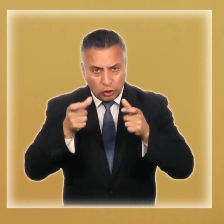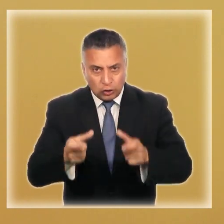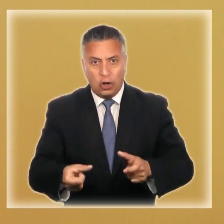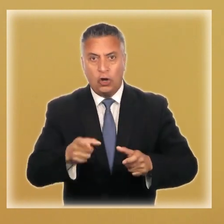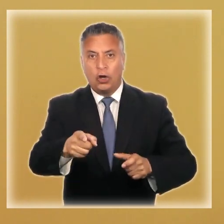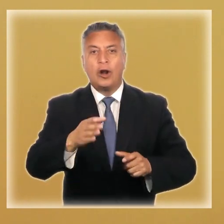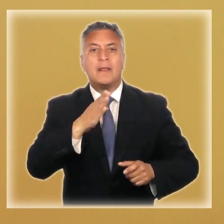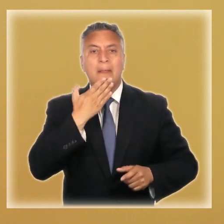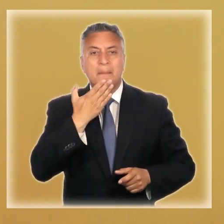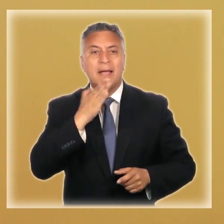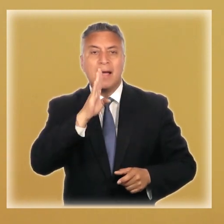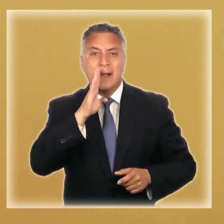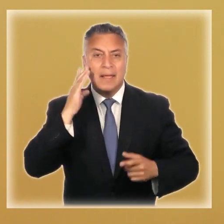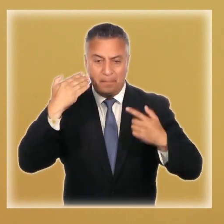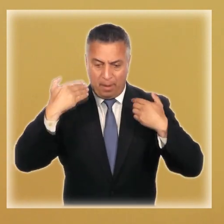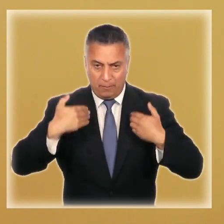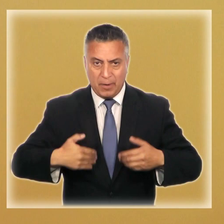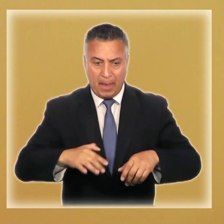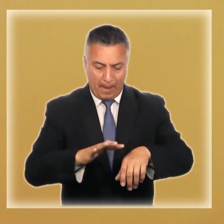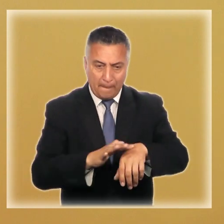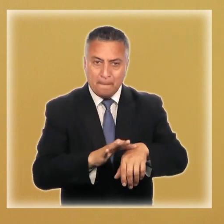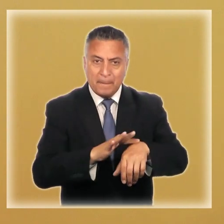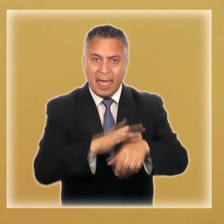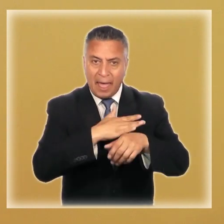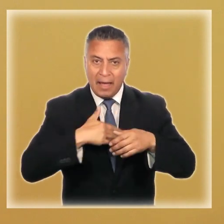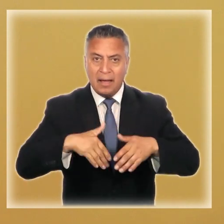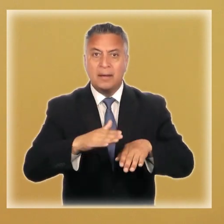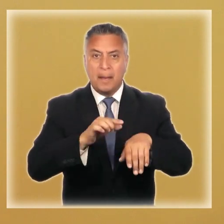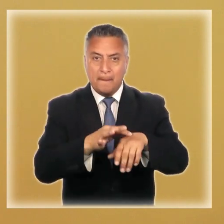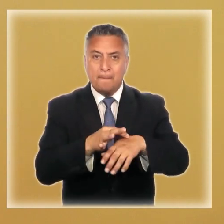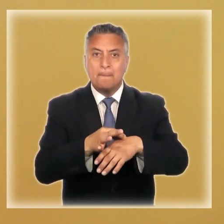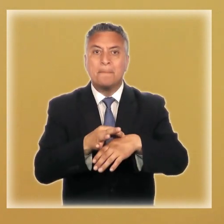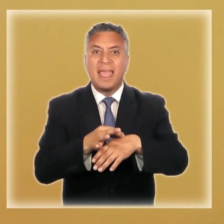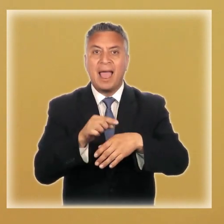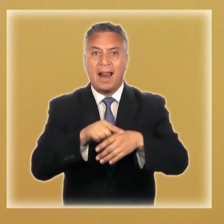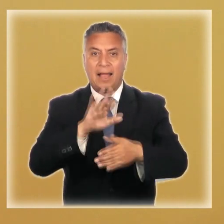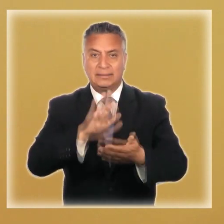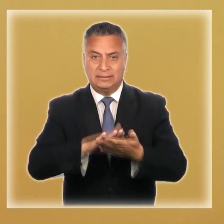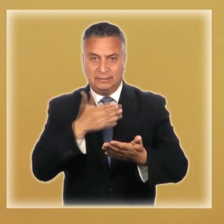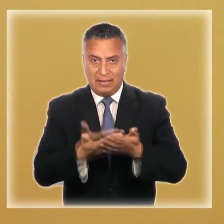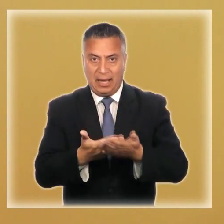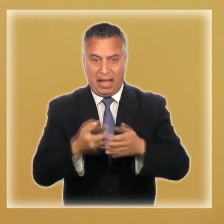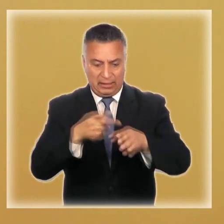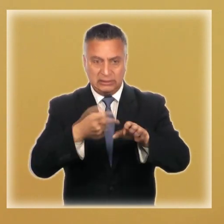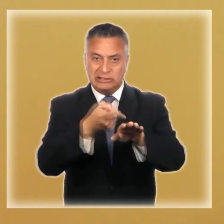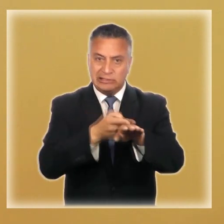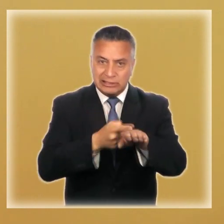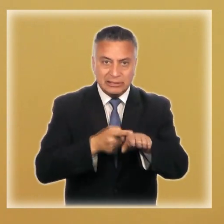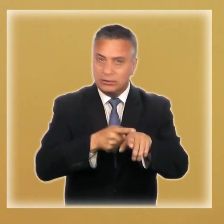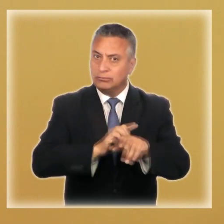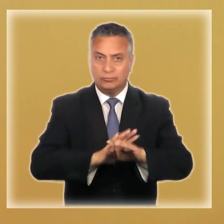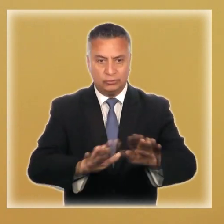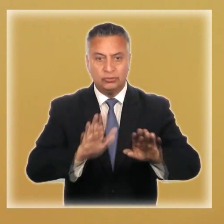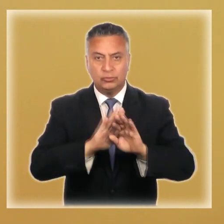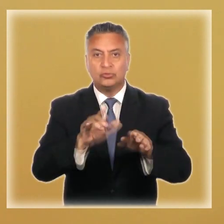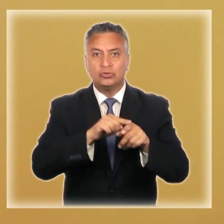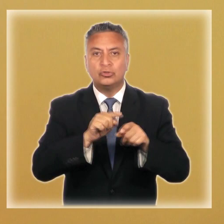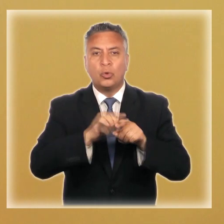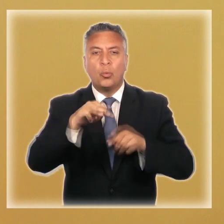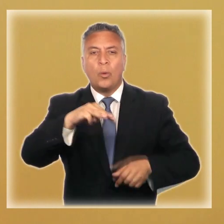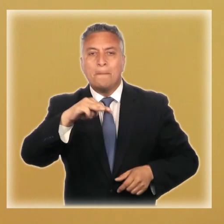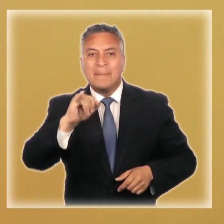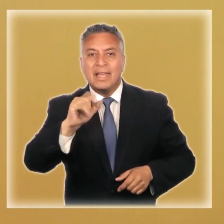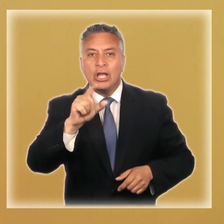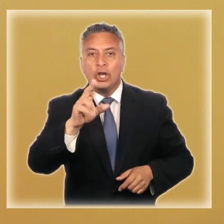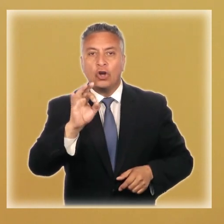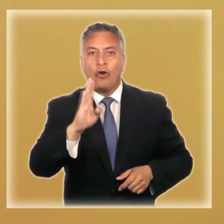así como también la higiene personal de la piel, nos permiten tener una piel sana que evite que se nos agriete y mantener nuestro